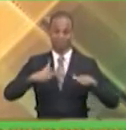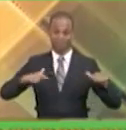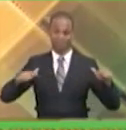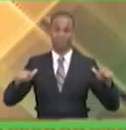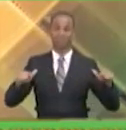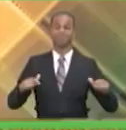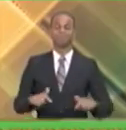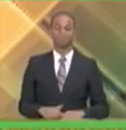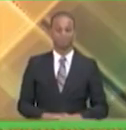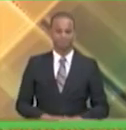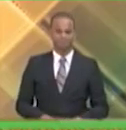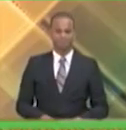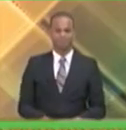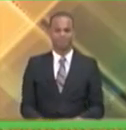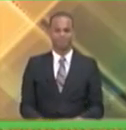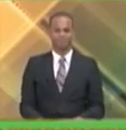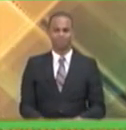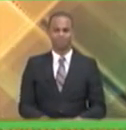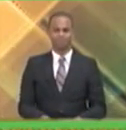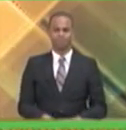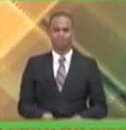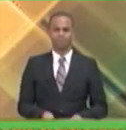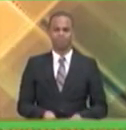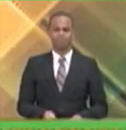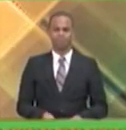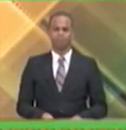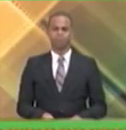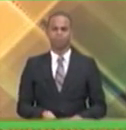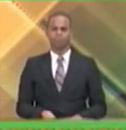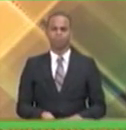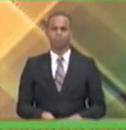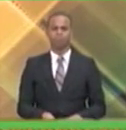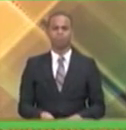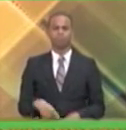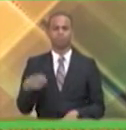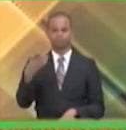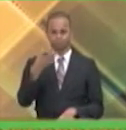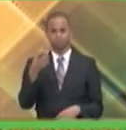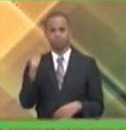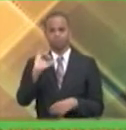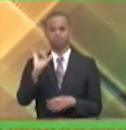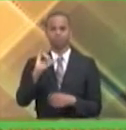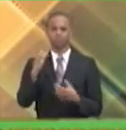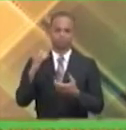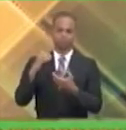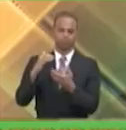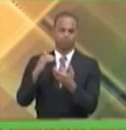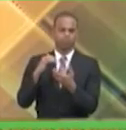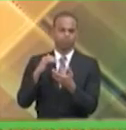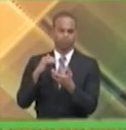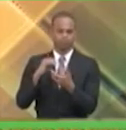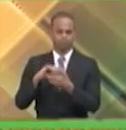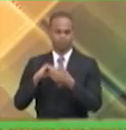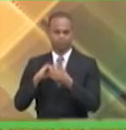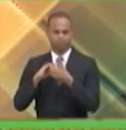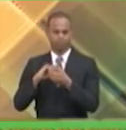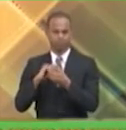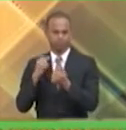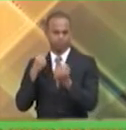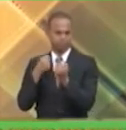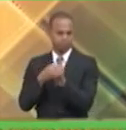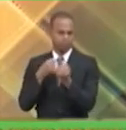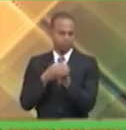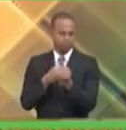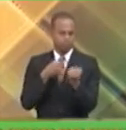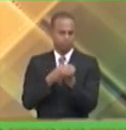de señas es importantísimo. Así ustedes es. Reciben o recibieron, igual que ustedes, ¿no?, con el proyecto de música